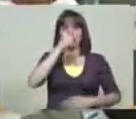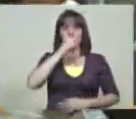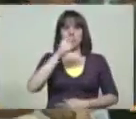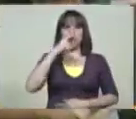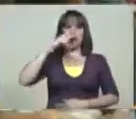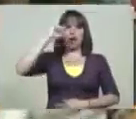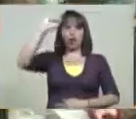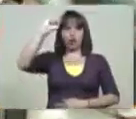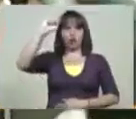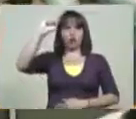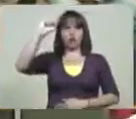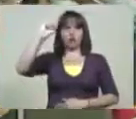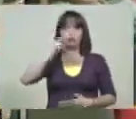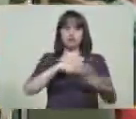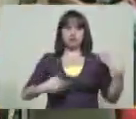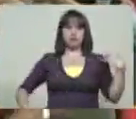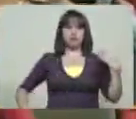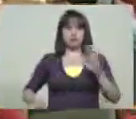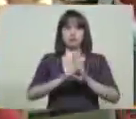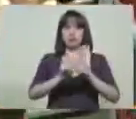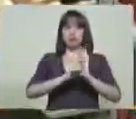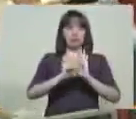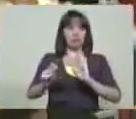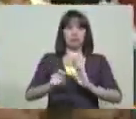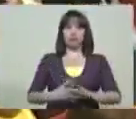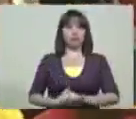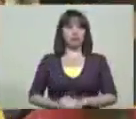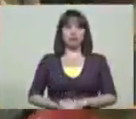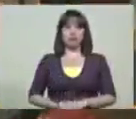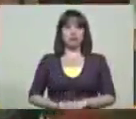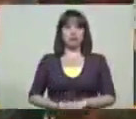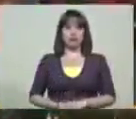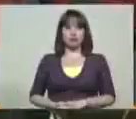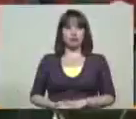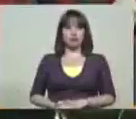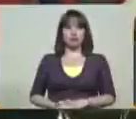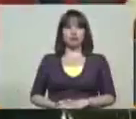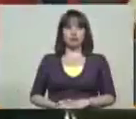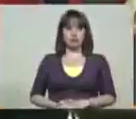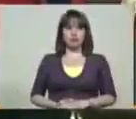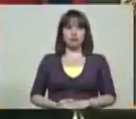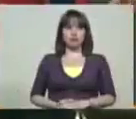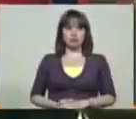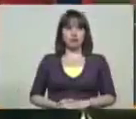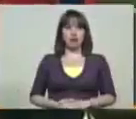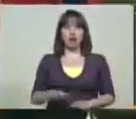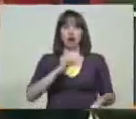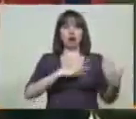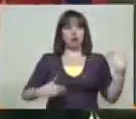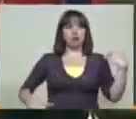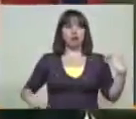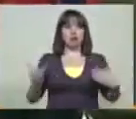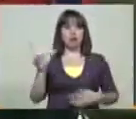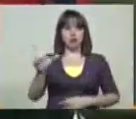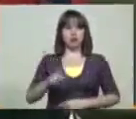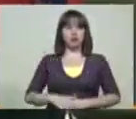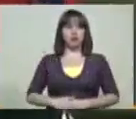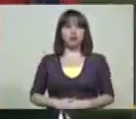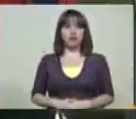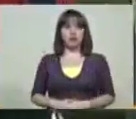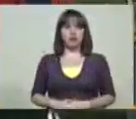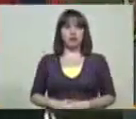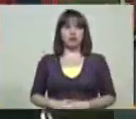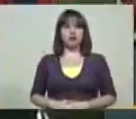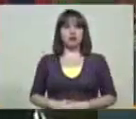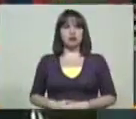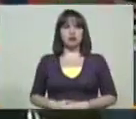maduro moros presidente constitucional de la república bolivariana de venezuela y presidente del partido socialista unido de venezuela